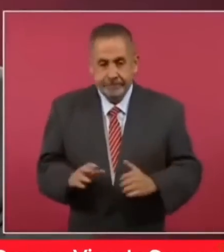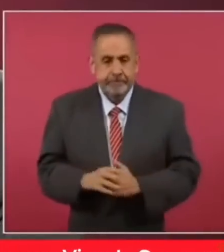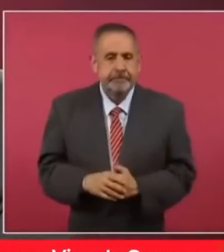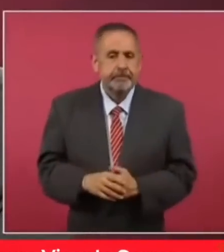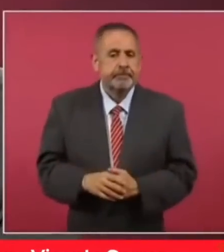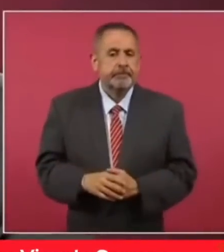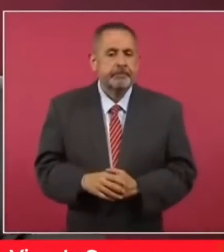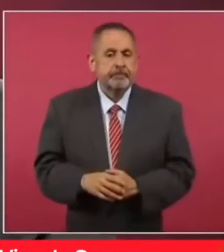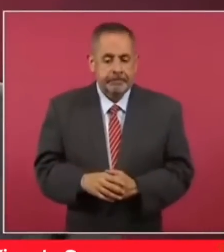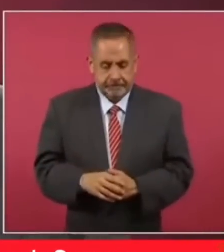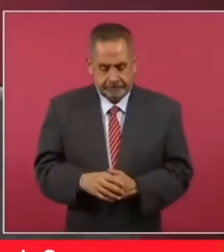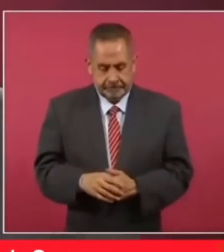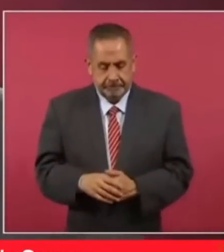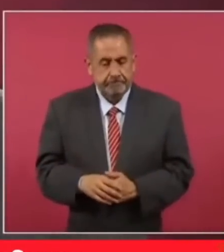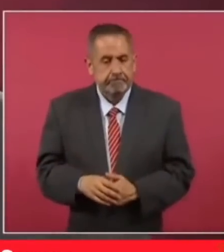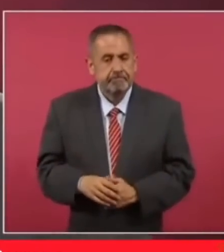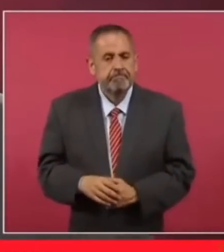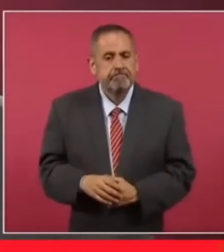Nosotros